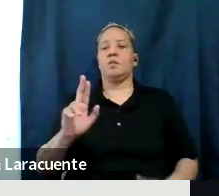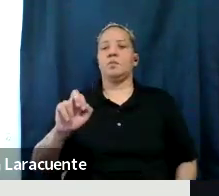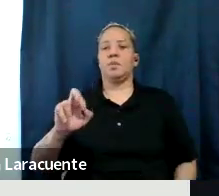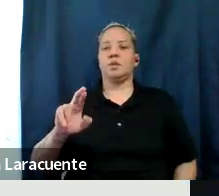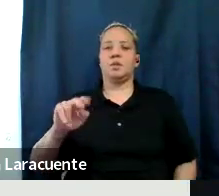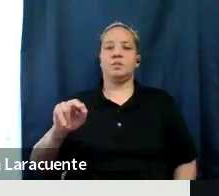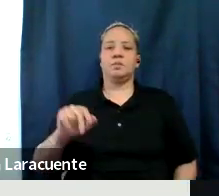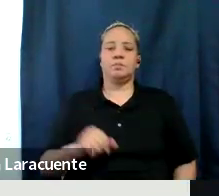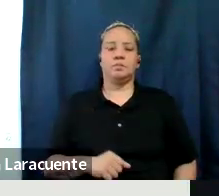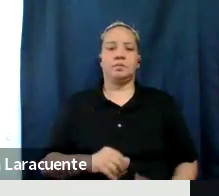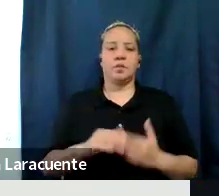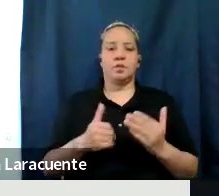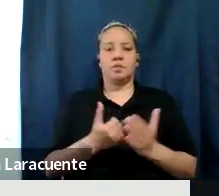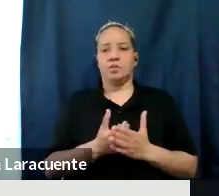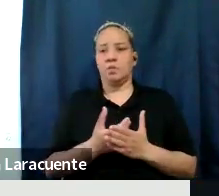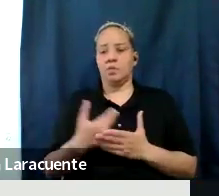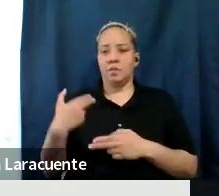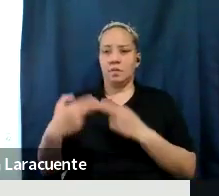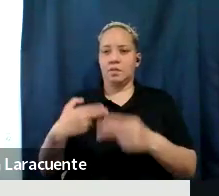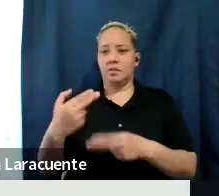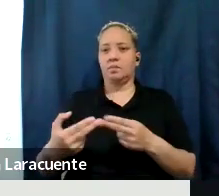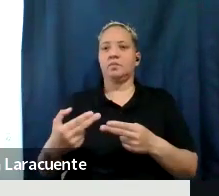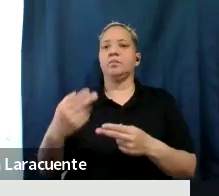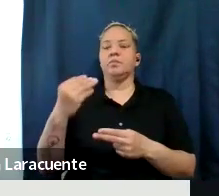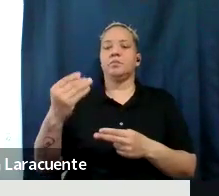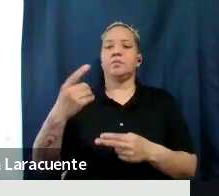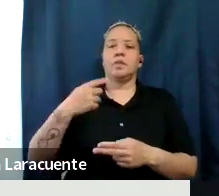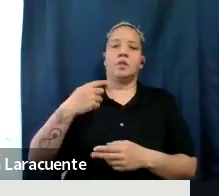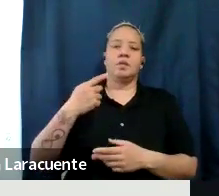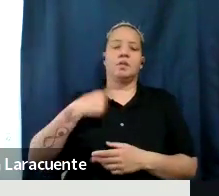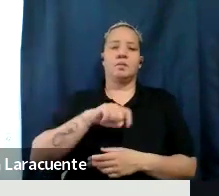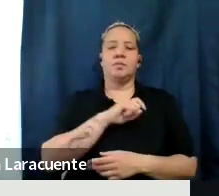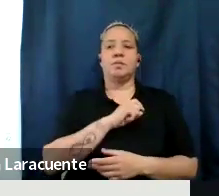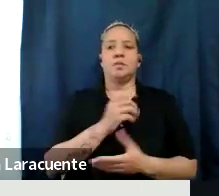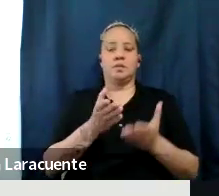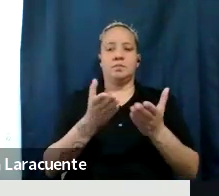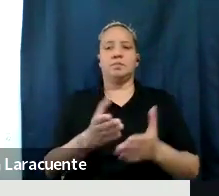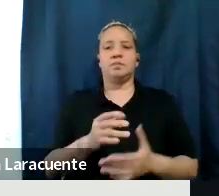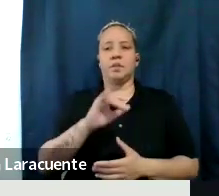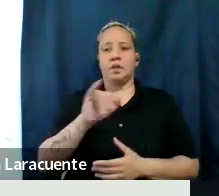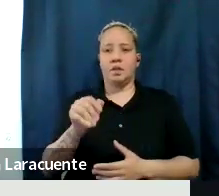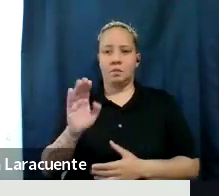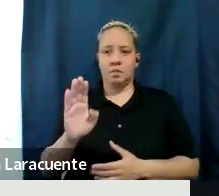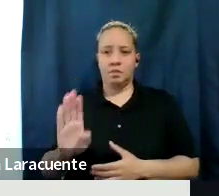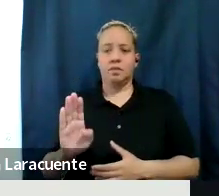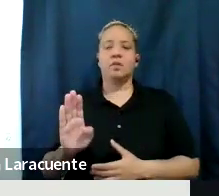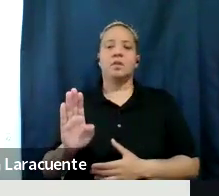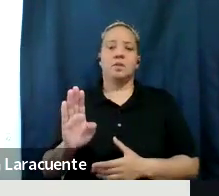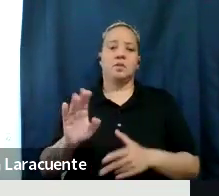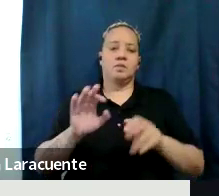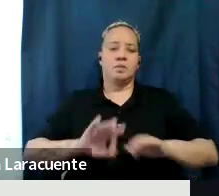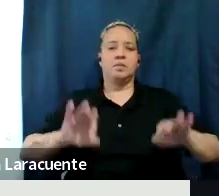fin, todas esas huellas del exilio español republicano están ahí, y Jaime Benítez cumplirá un papel